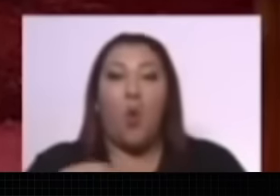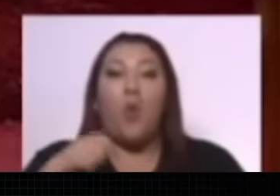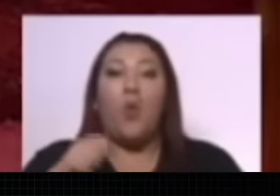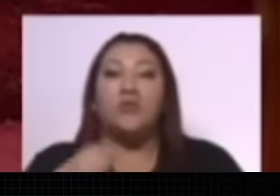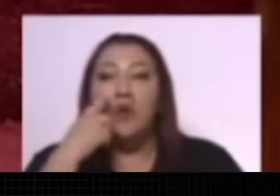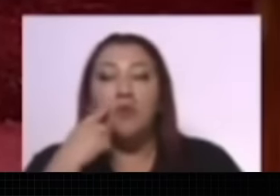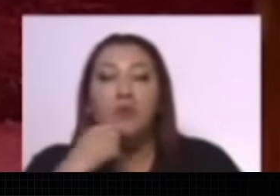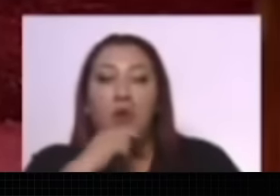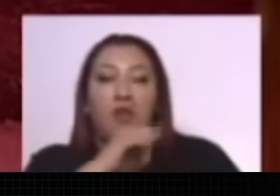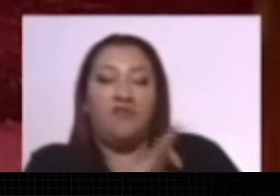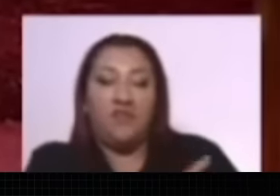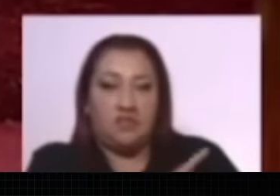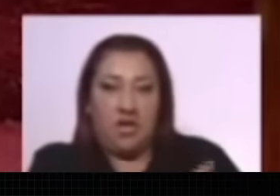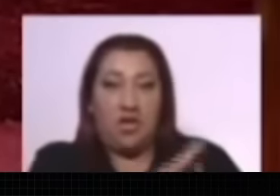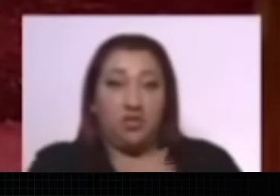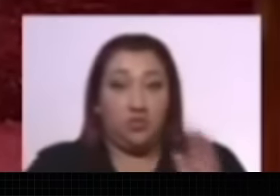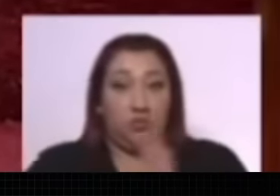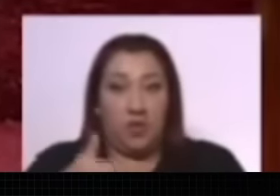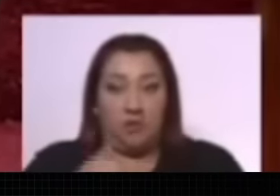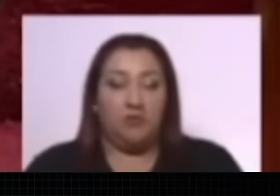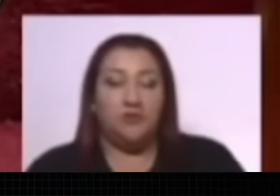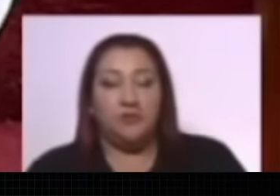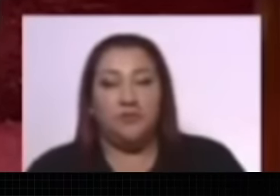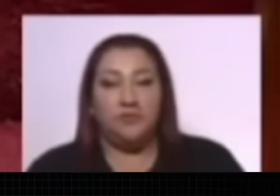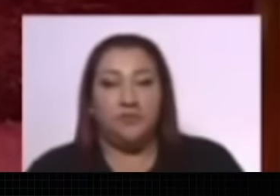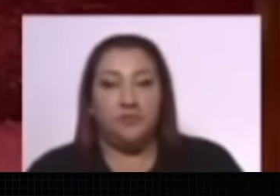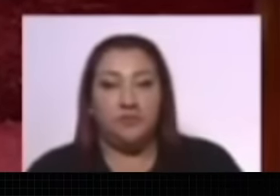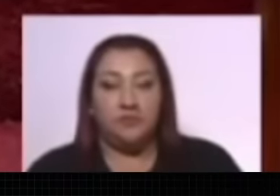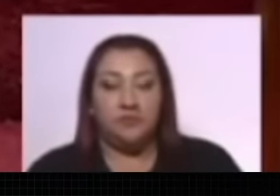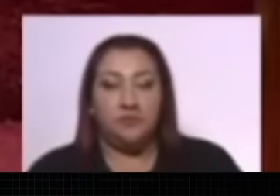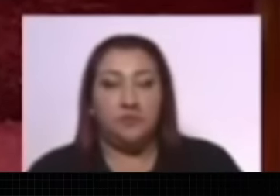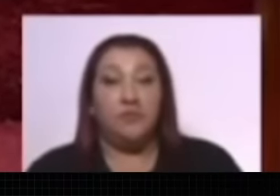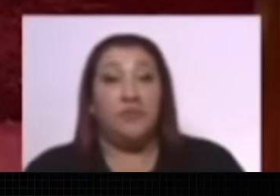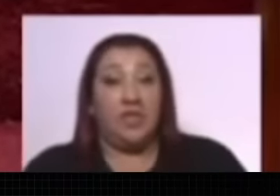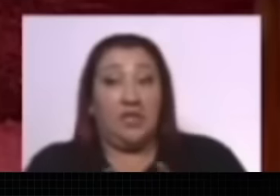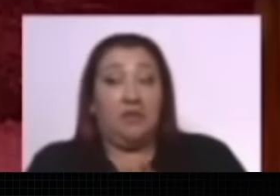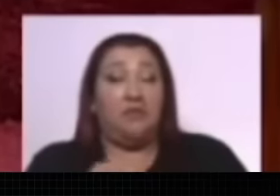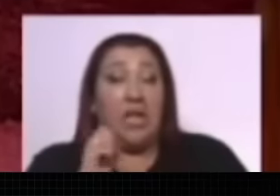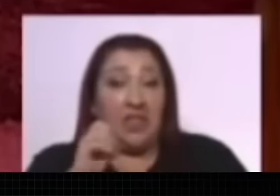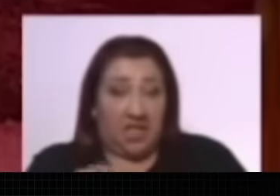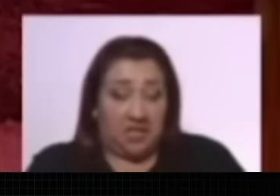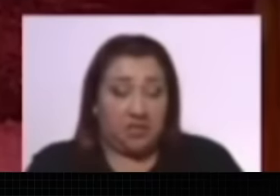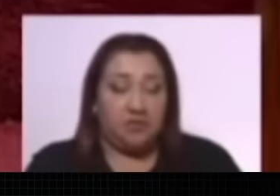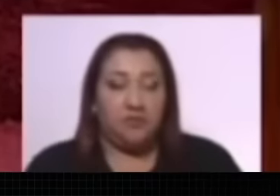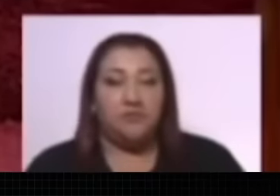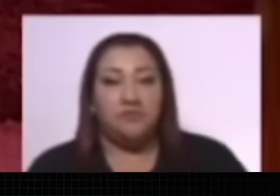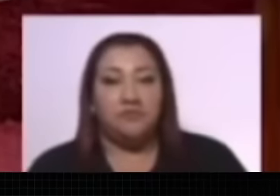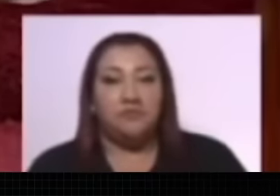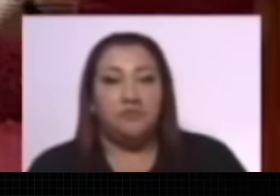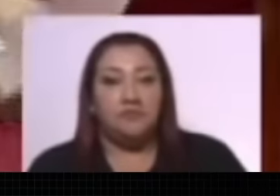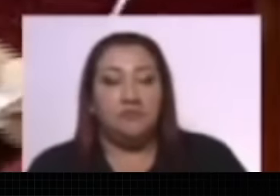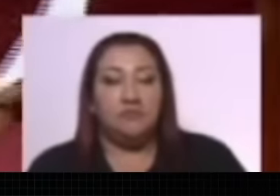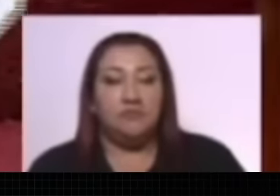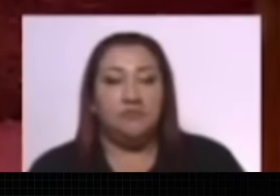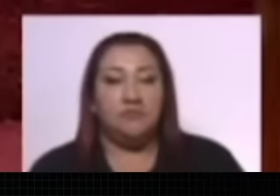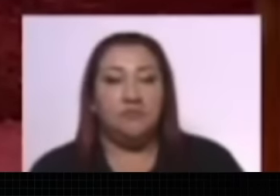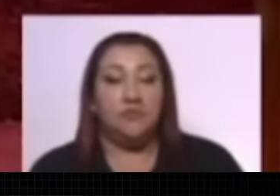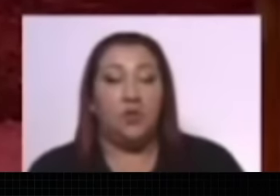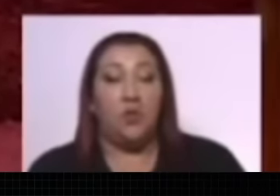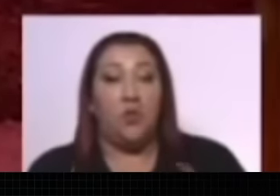y fiscales supremos. Se ha dicho que la